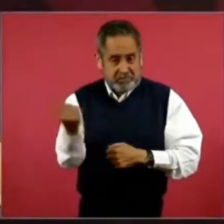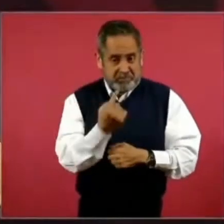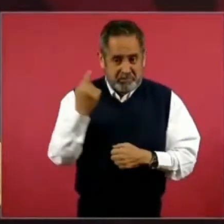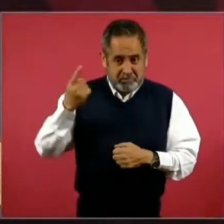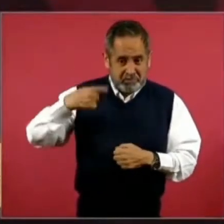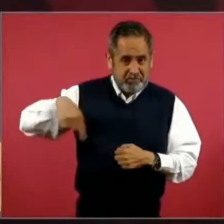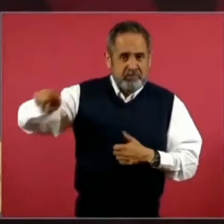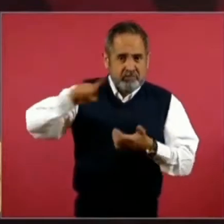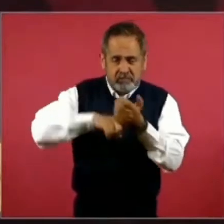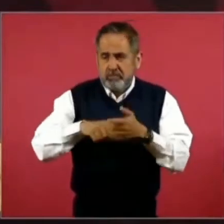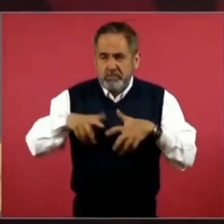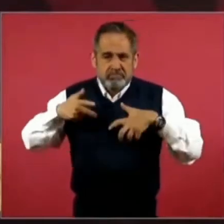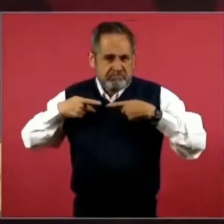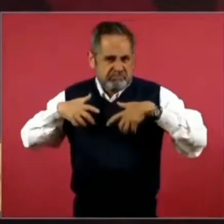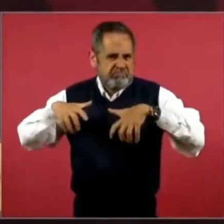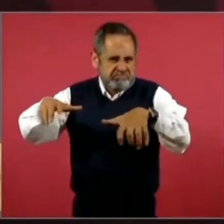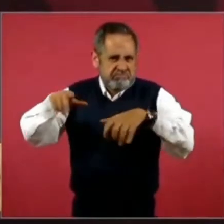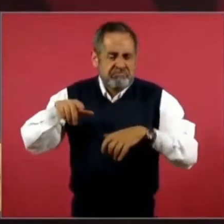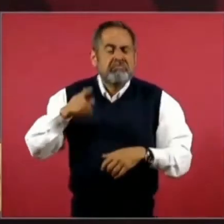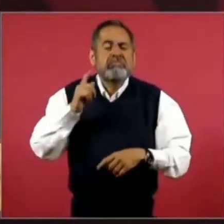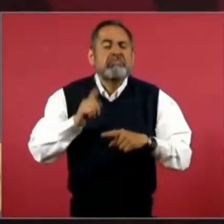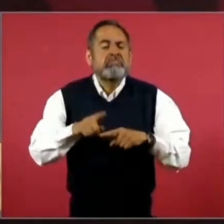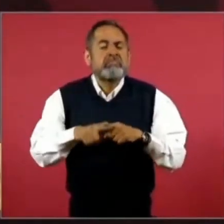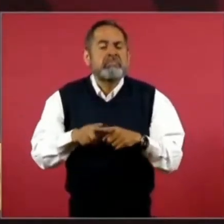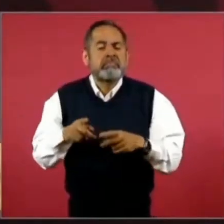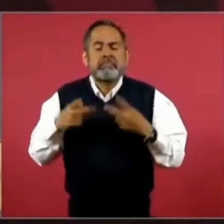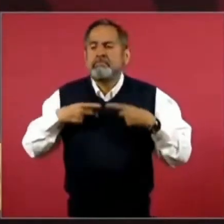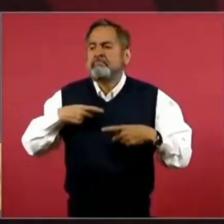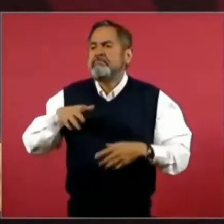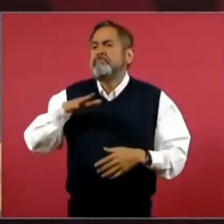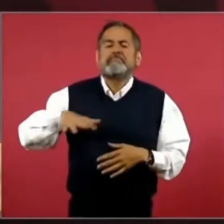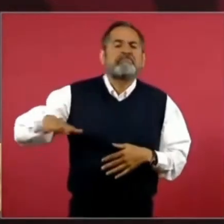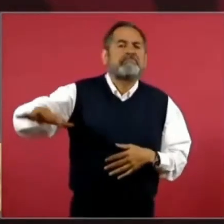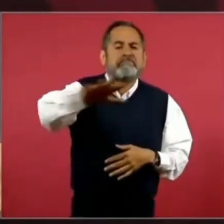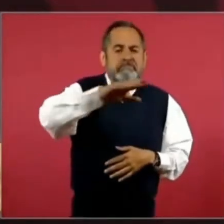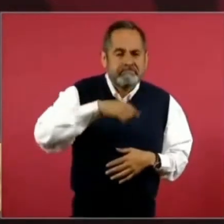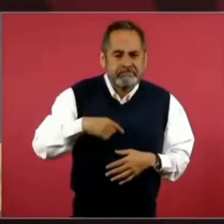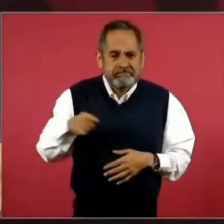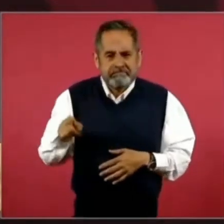en tiempos en que la gente